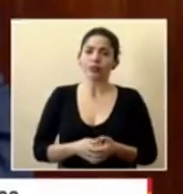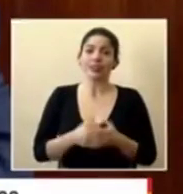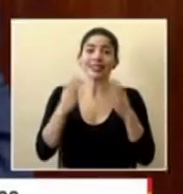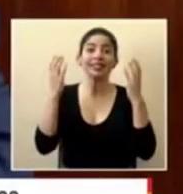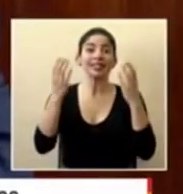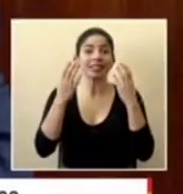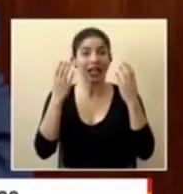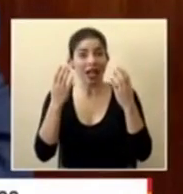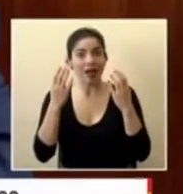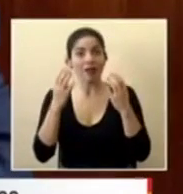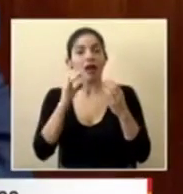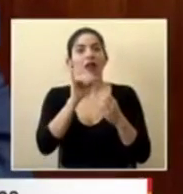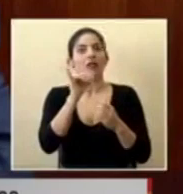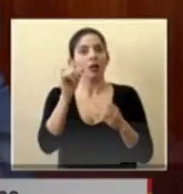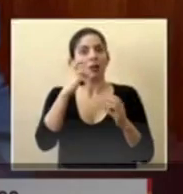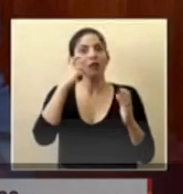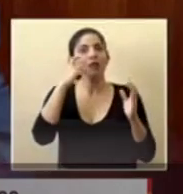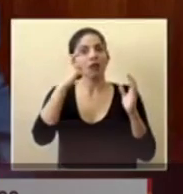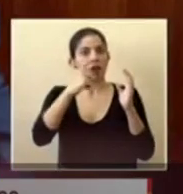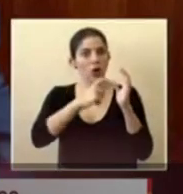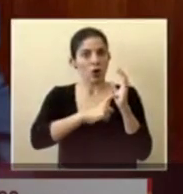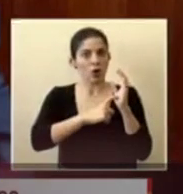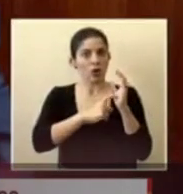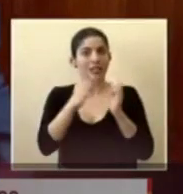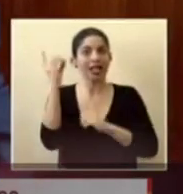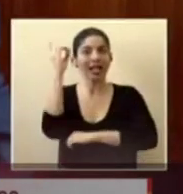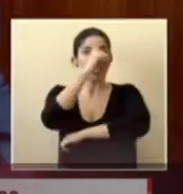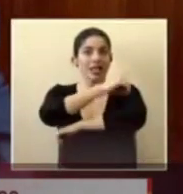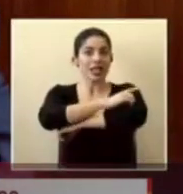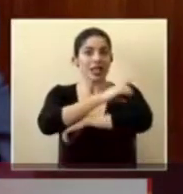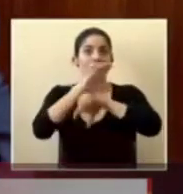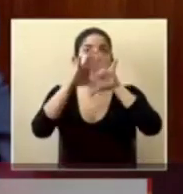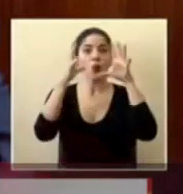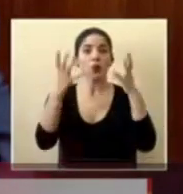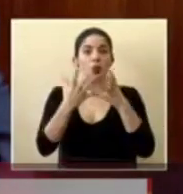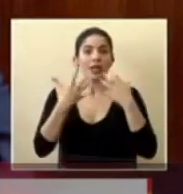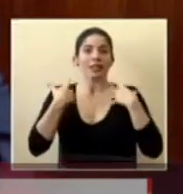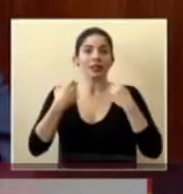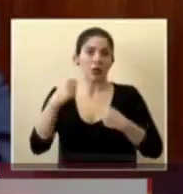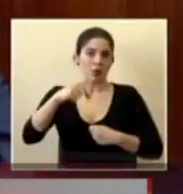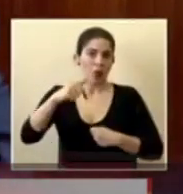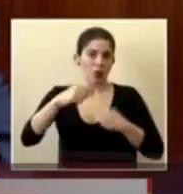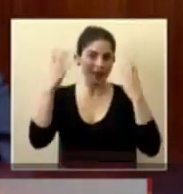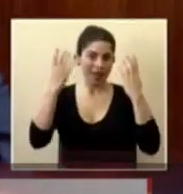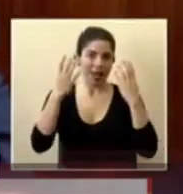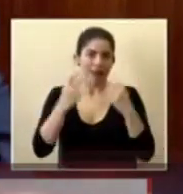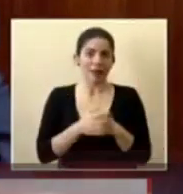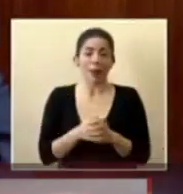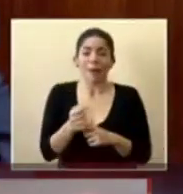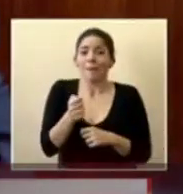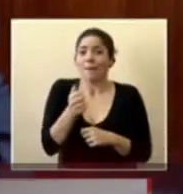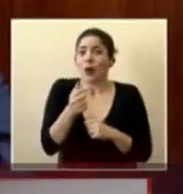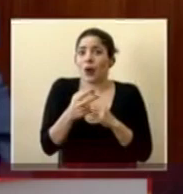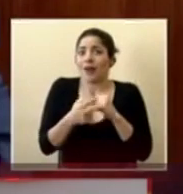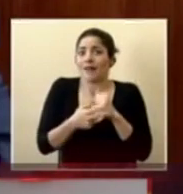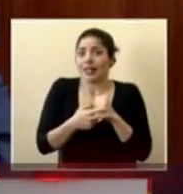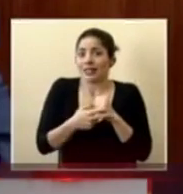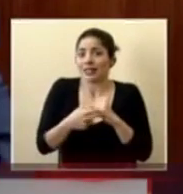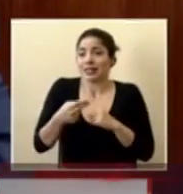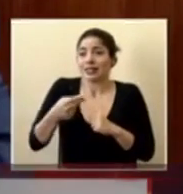celebra y reconoce el Día Mundial de la Salud. Pocas veces en la historia del